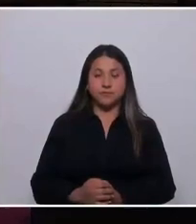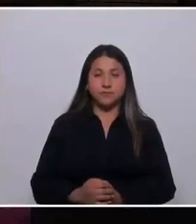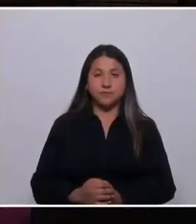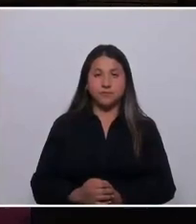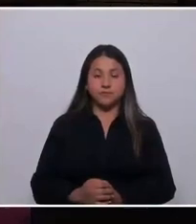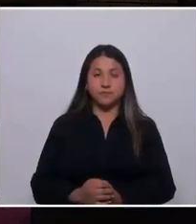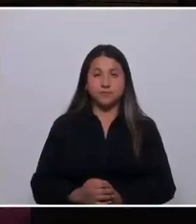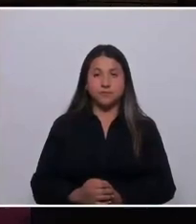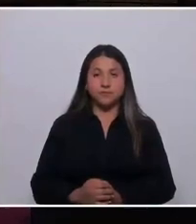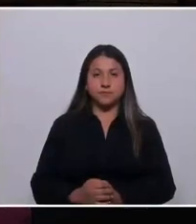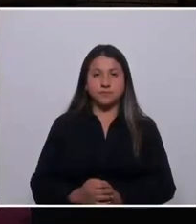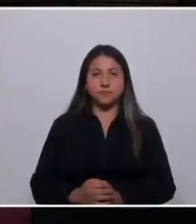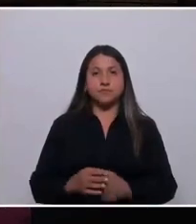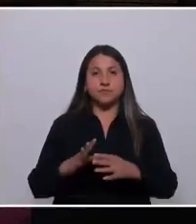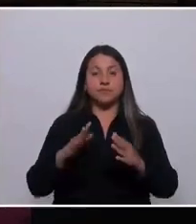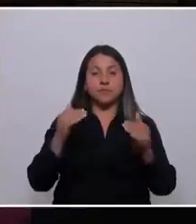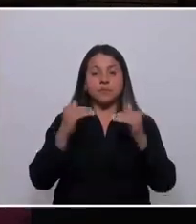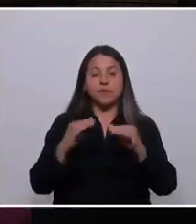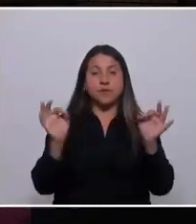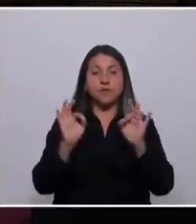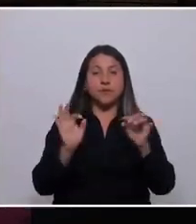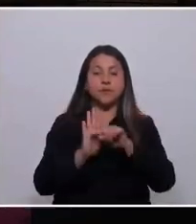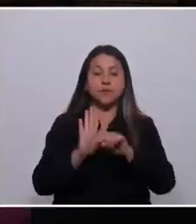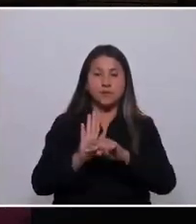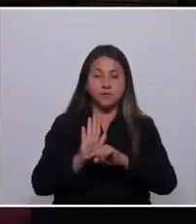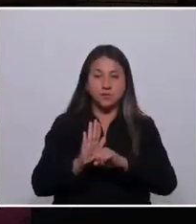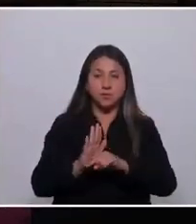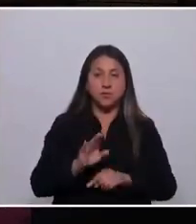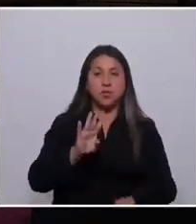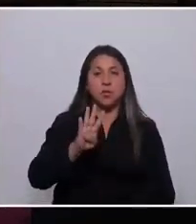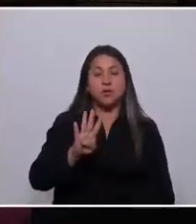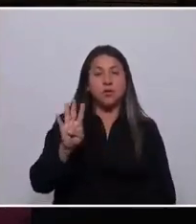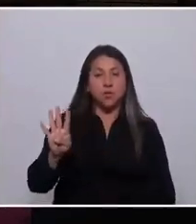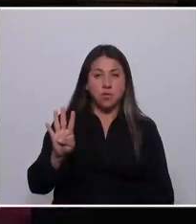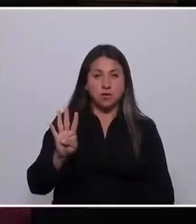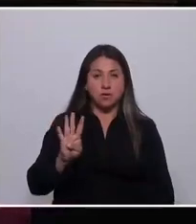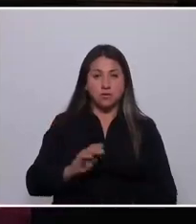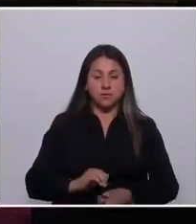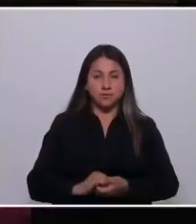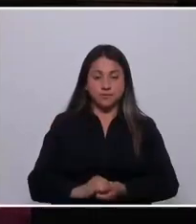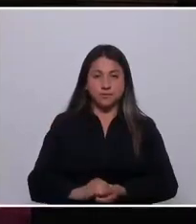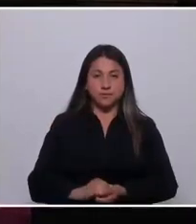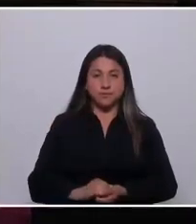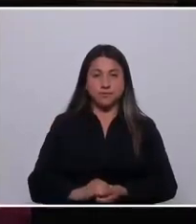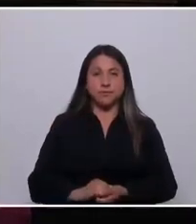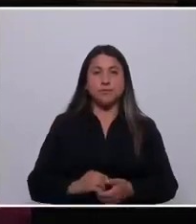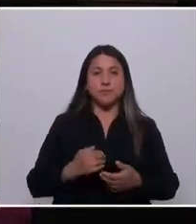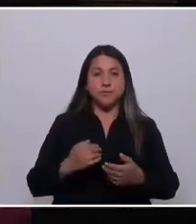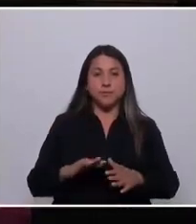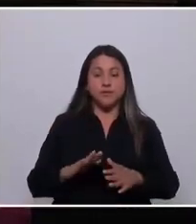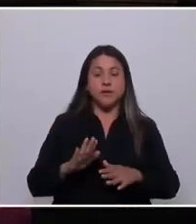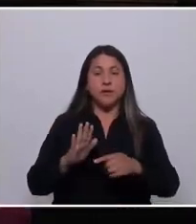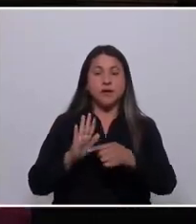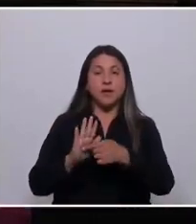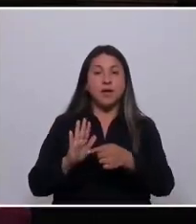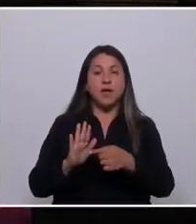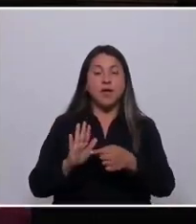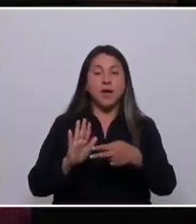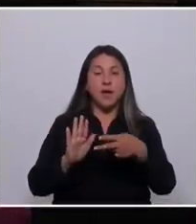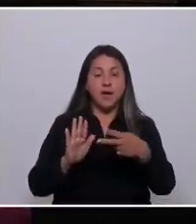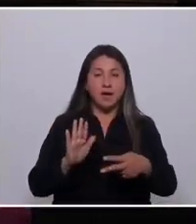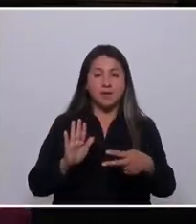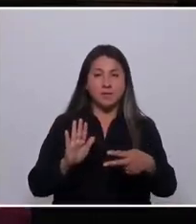Pasamos a la indicación número 44. ya nos situamos en la letra H del artículo